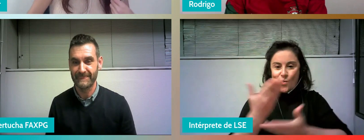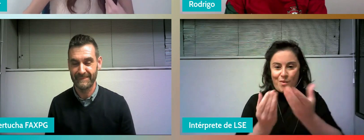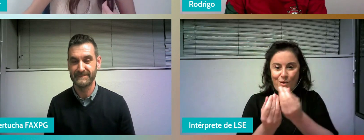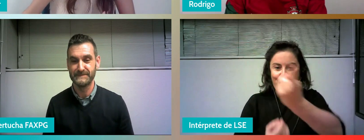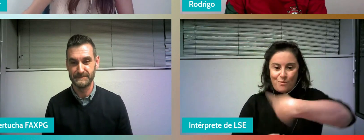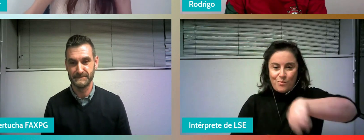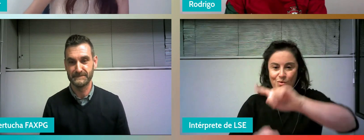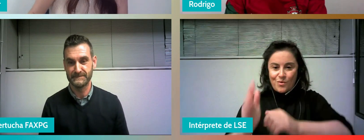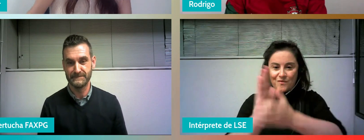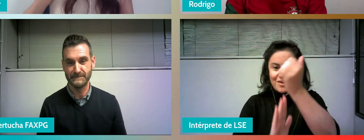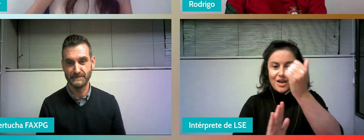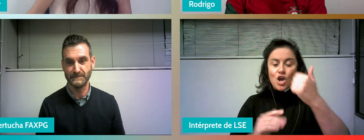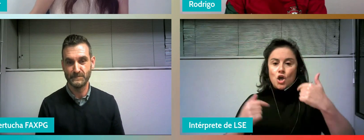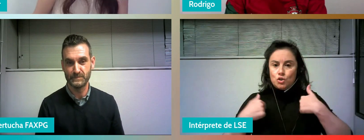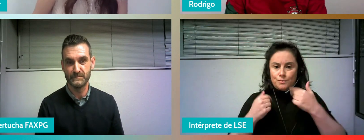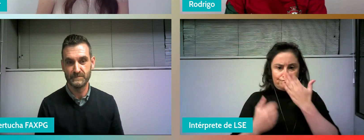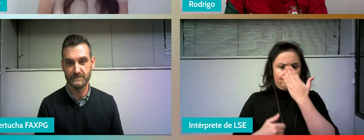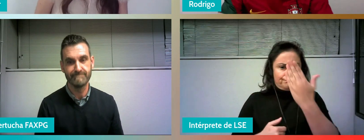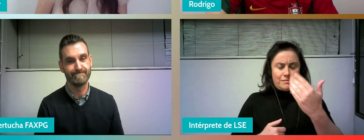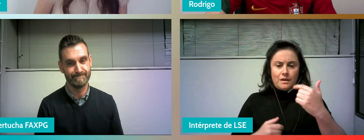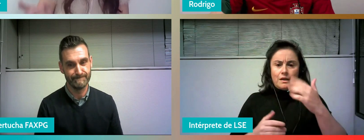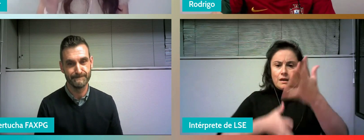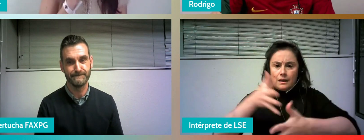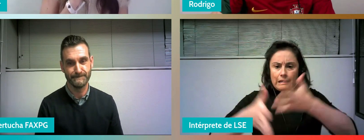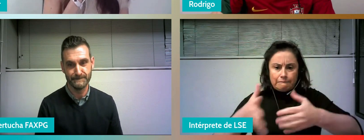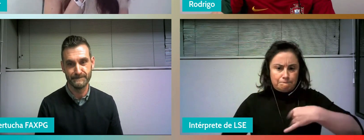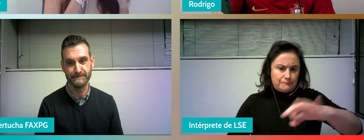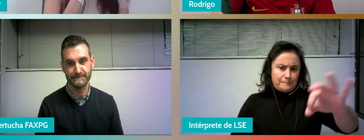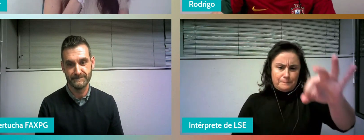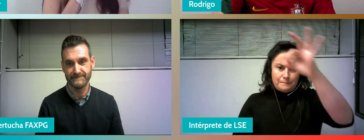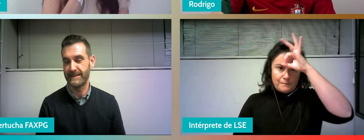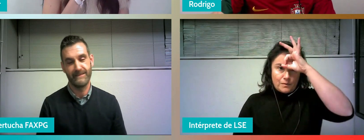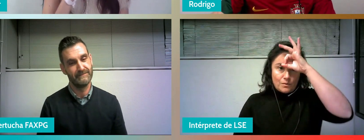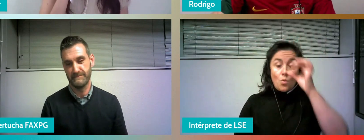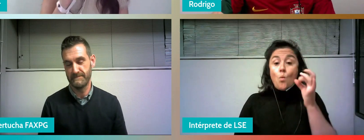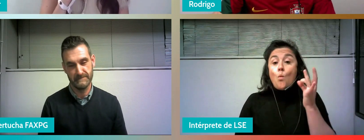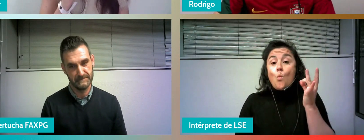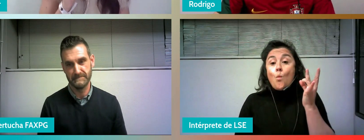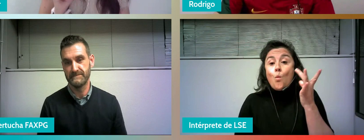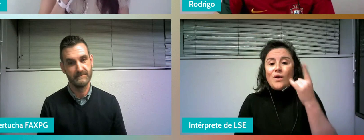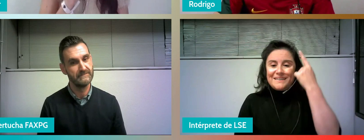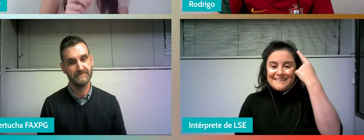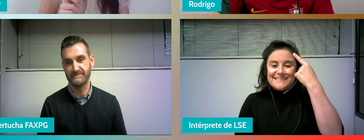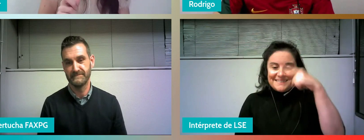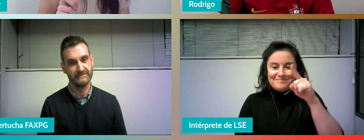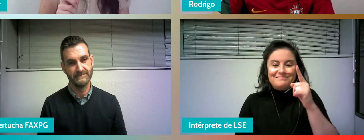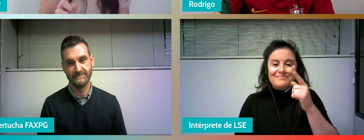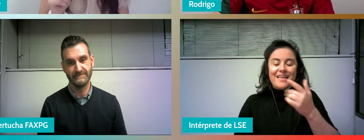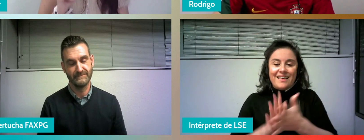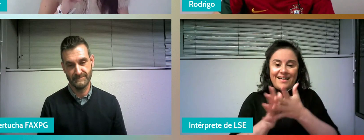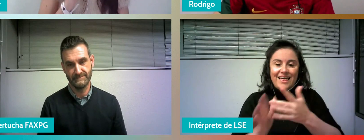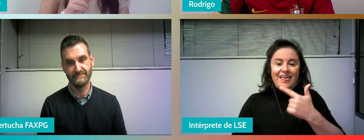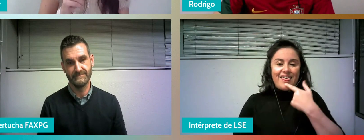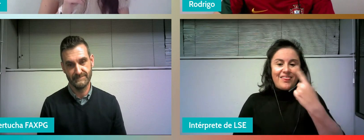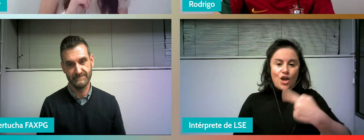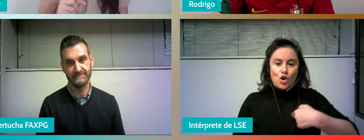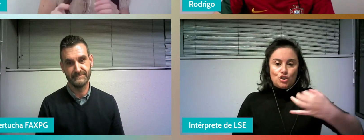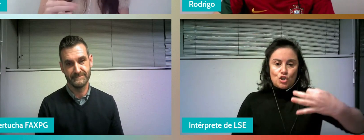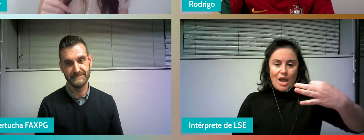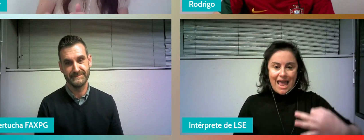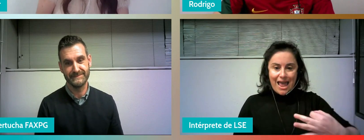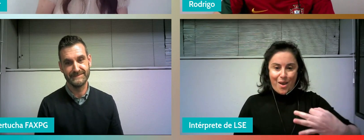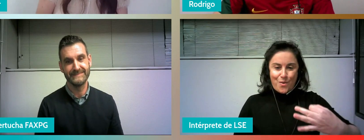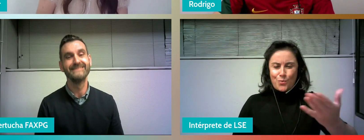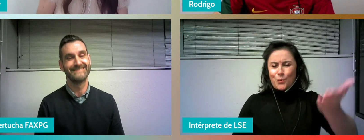Eu non teño nin idea de lingua de signos, solo sabía como se dicía digo chueu, que tamén fora para facer